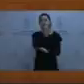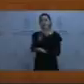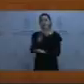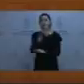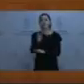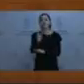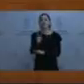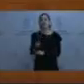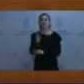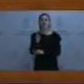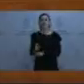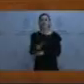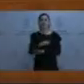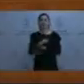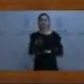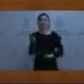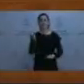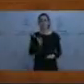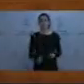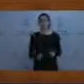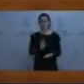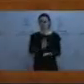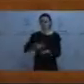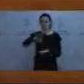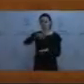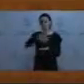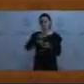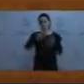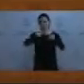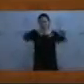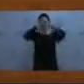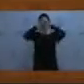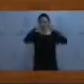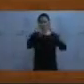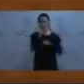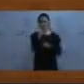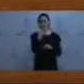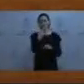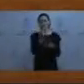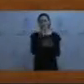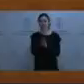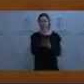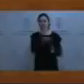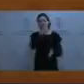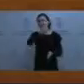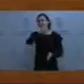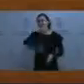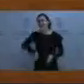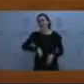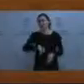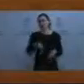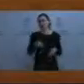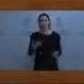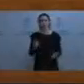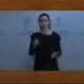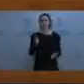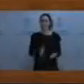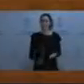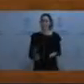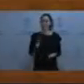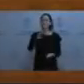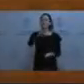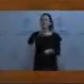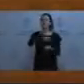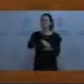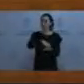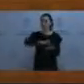con frecuencia, es que los profesionales del centro se encuentran desmotivados. Hablo de profesionales desde el centro, hablo de todo tipo